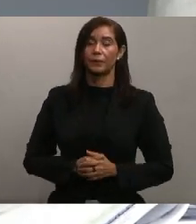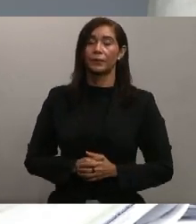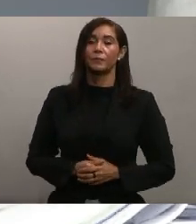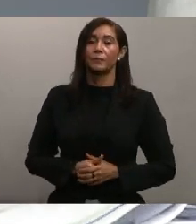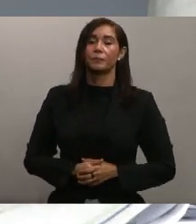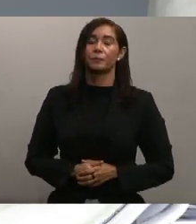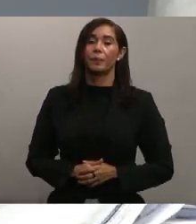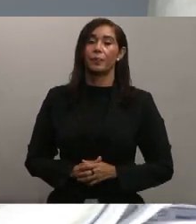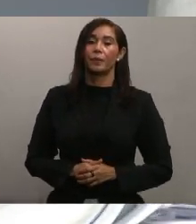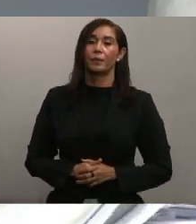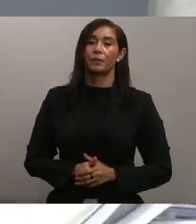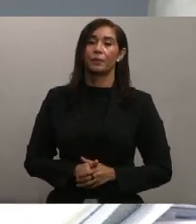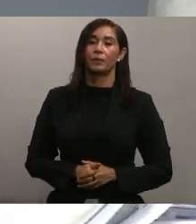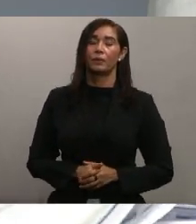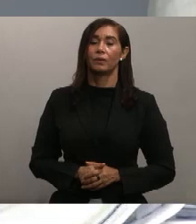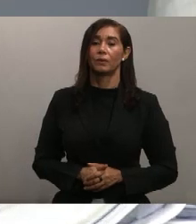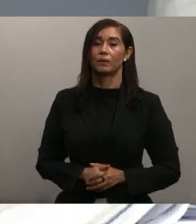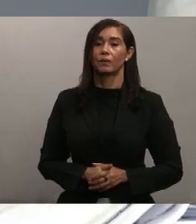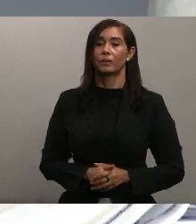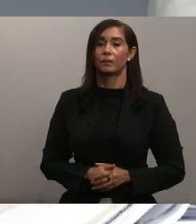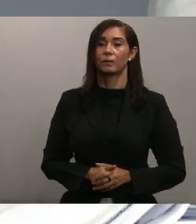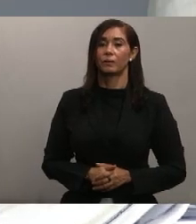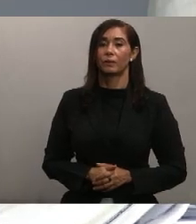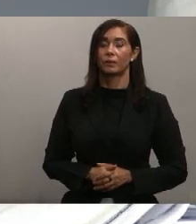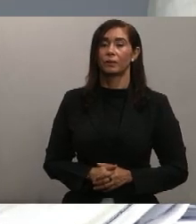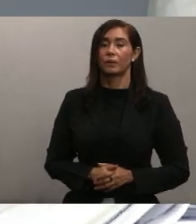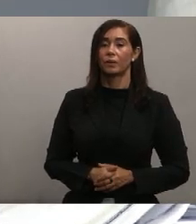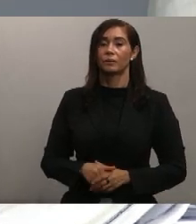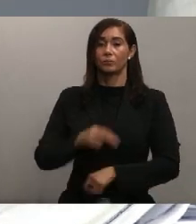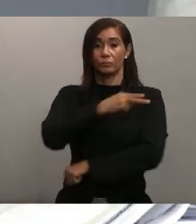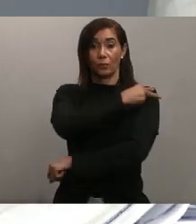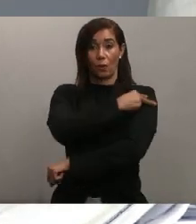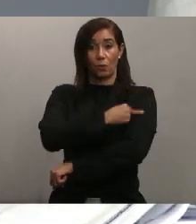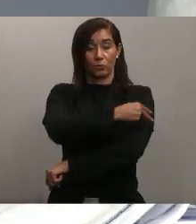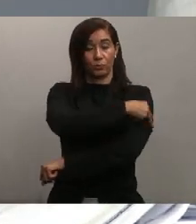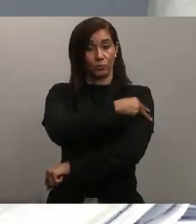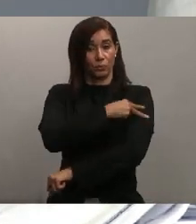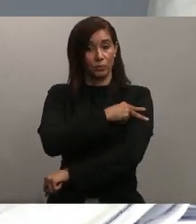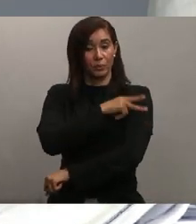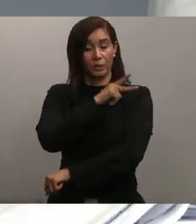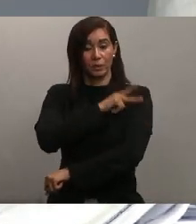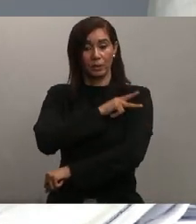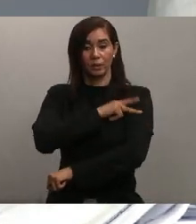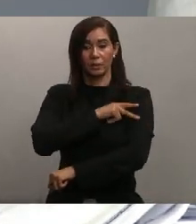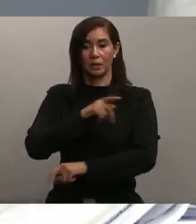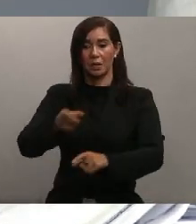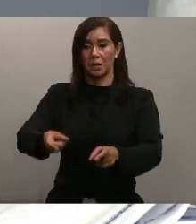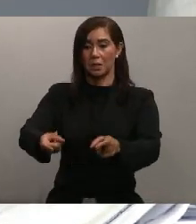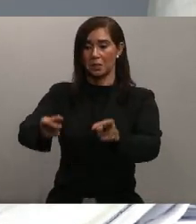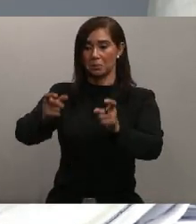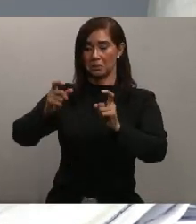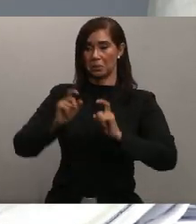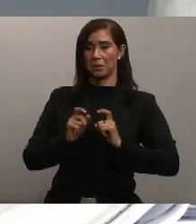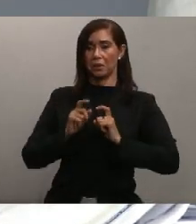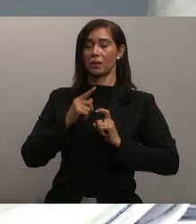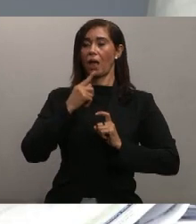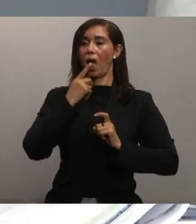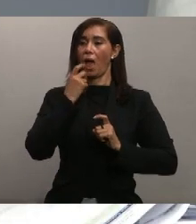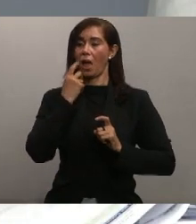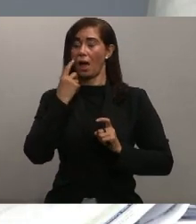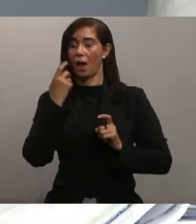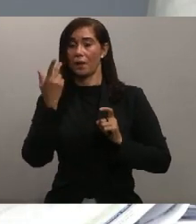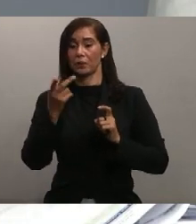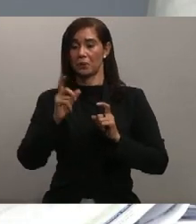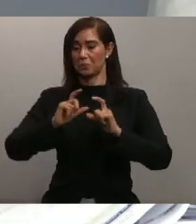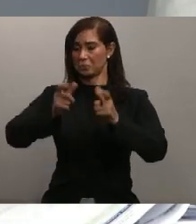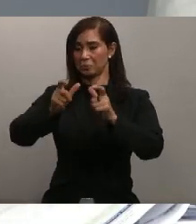tanto, los hospitales, las clínicas que dispongan de pruebas que hayan